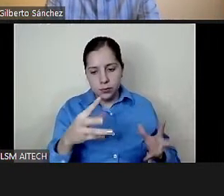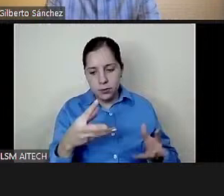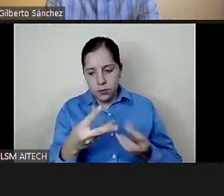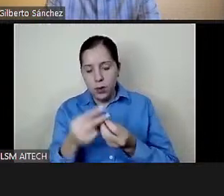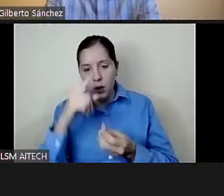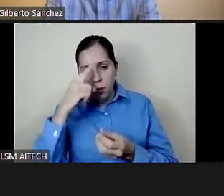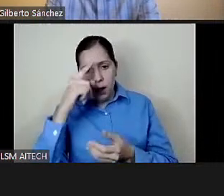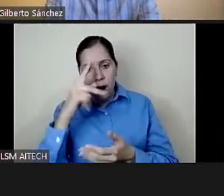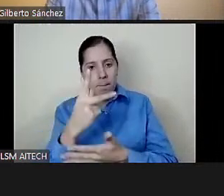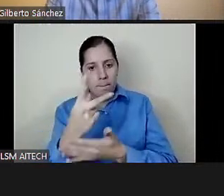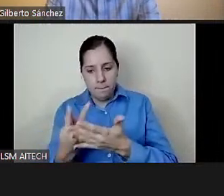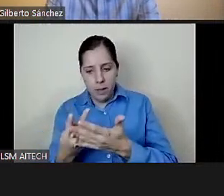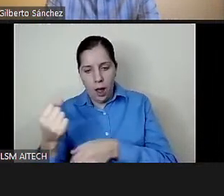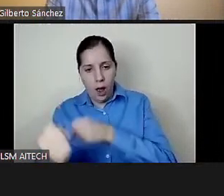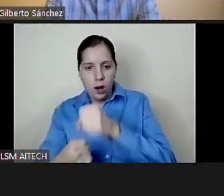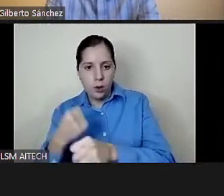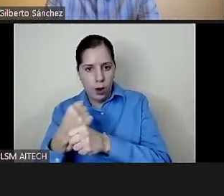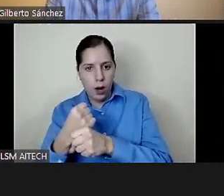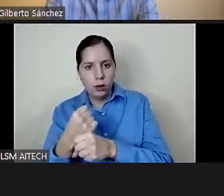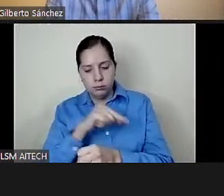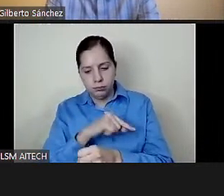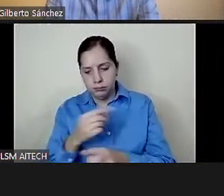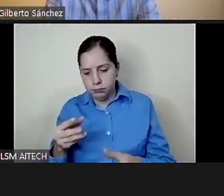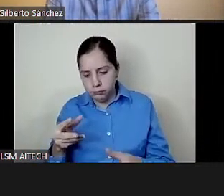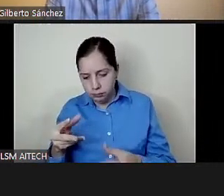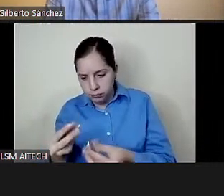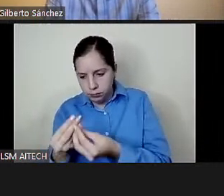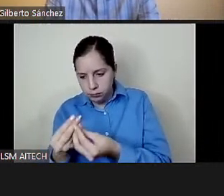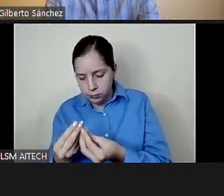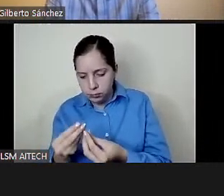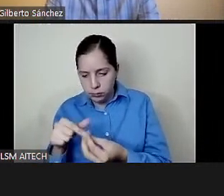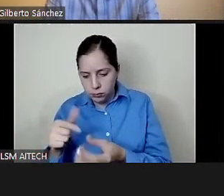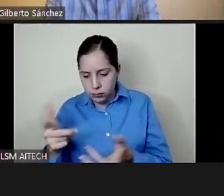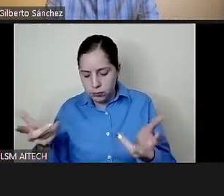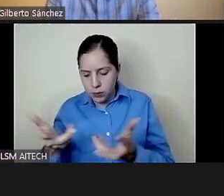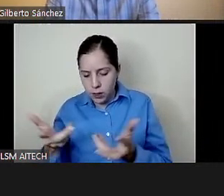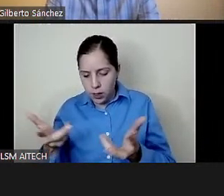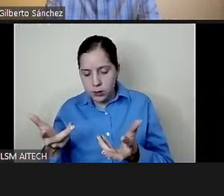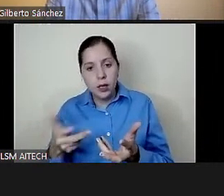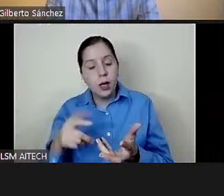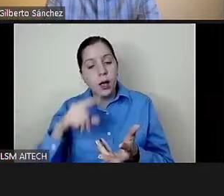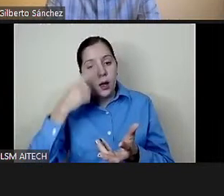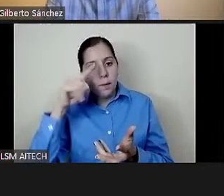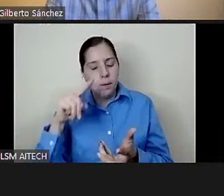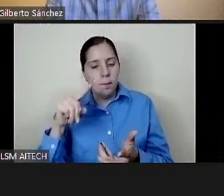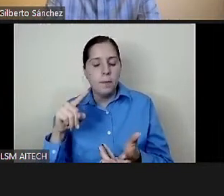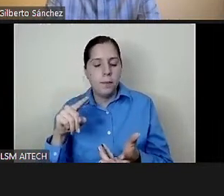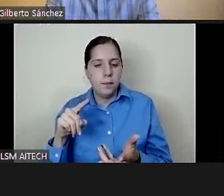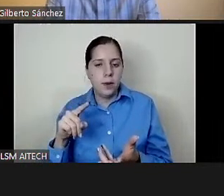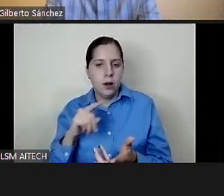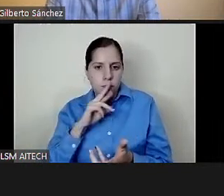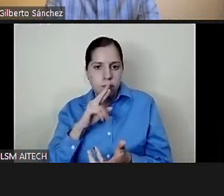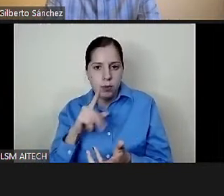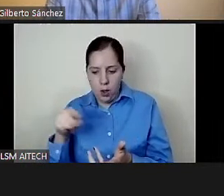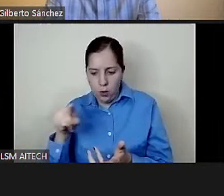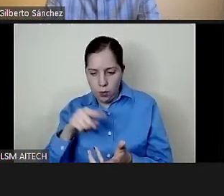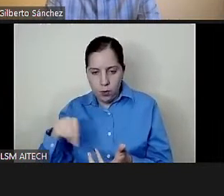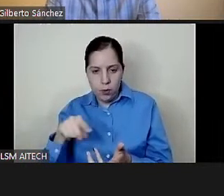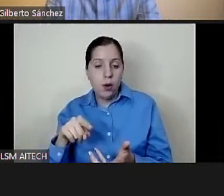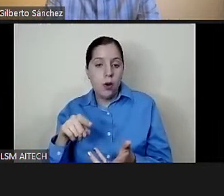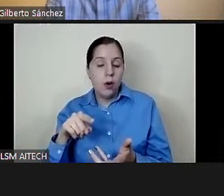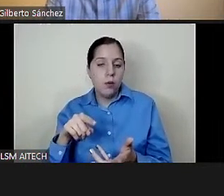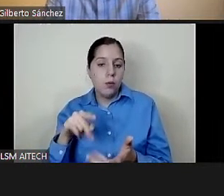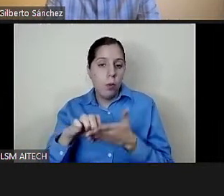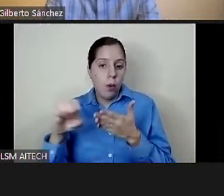colocado ahí. Y además, pues esto nos permite reforzar dichas labores. En particular, una de ellas, que es el conocimiento de